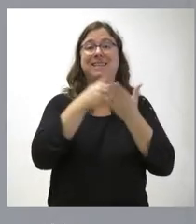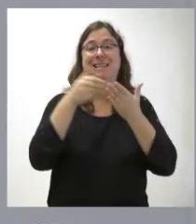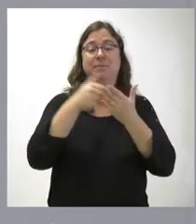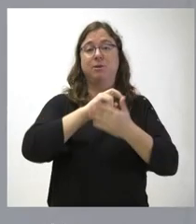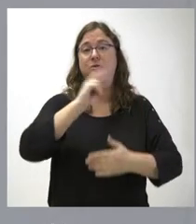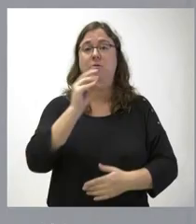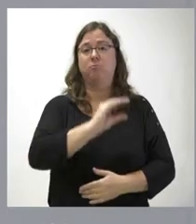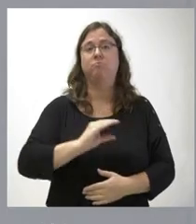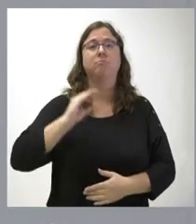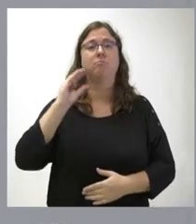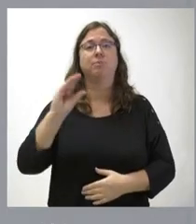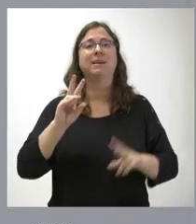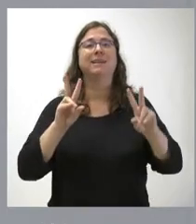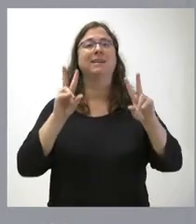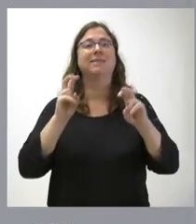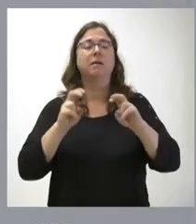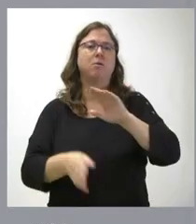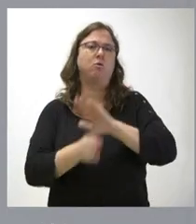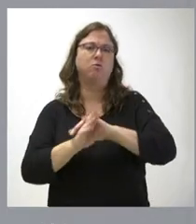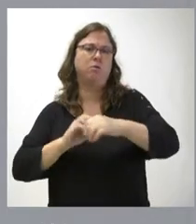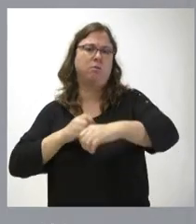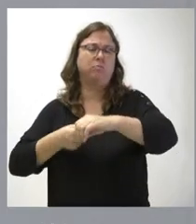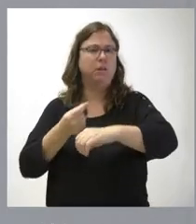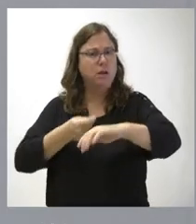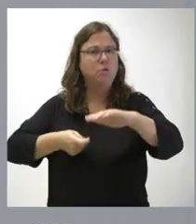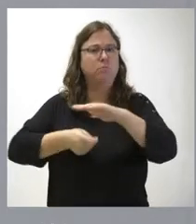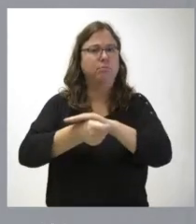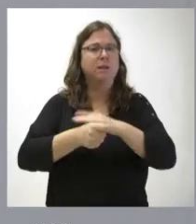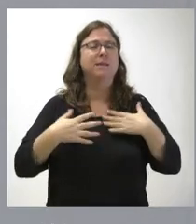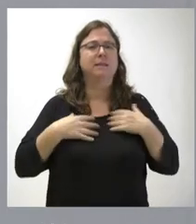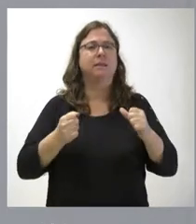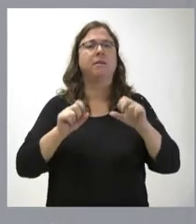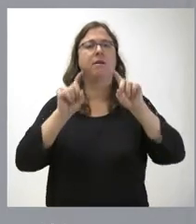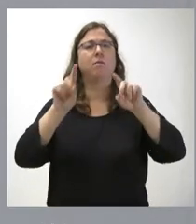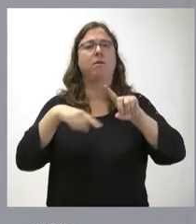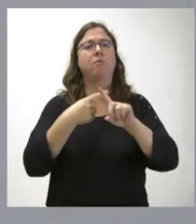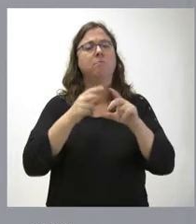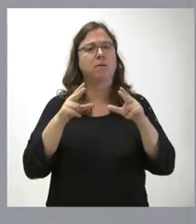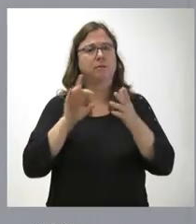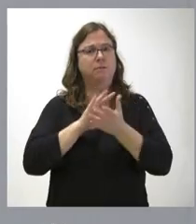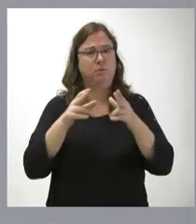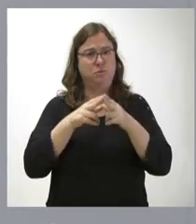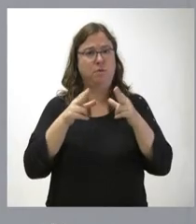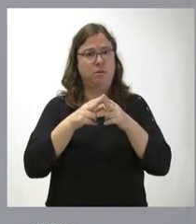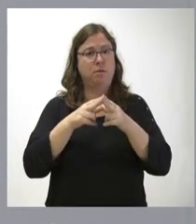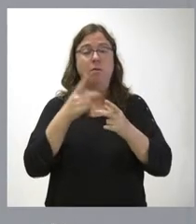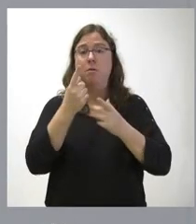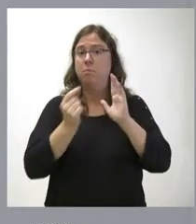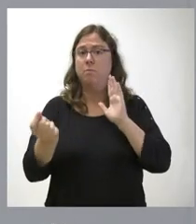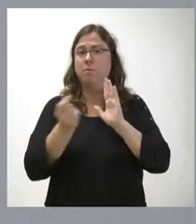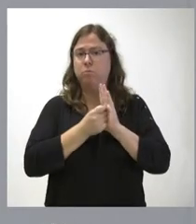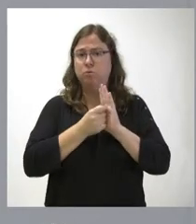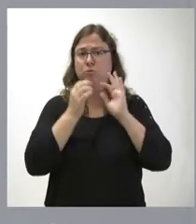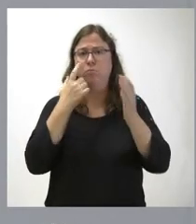a todo lo que tiene que ver seguir invirtiendo y mejorando en la sanidad la educación y los servicios sociales el primer punto que